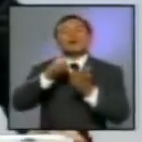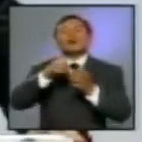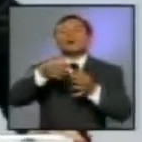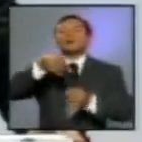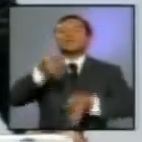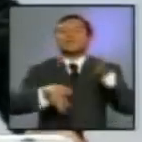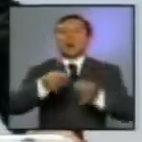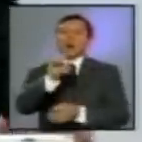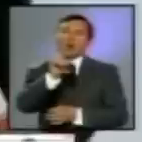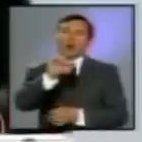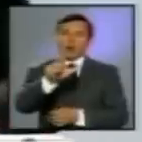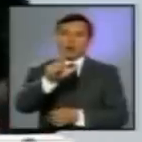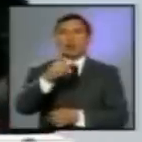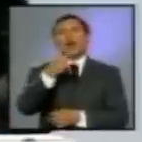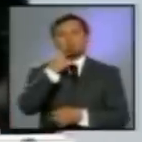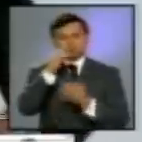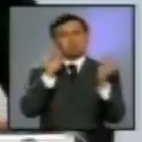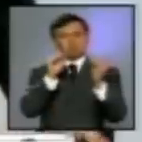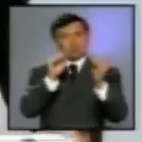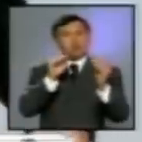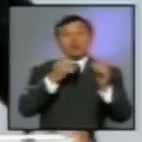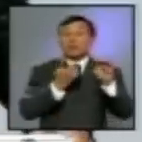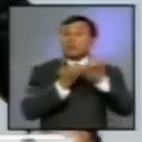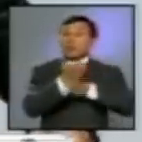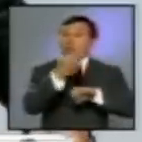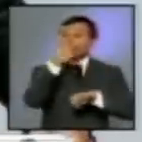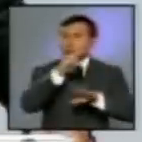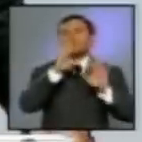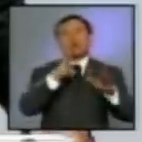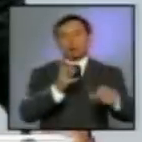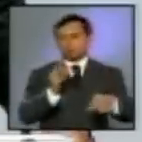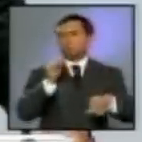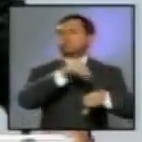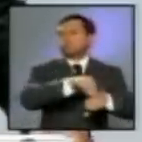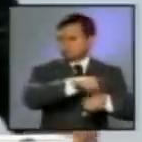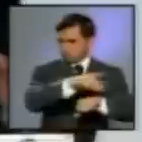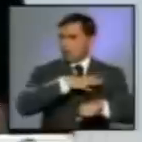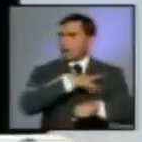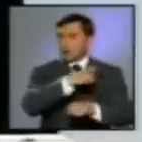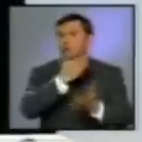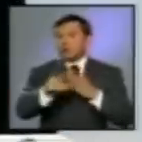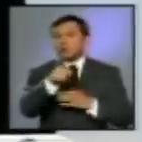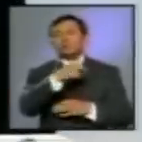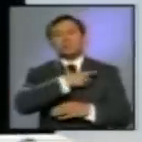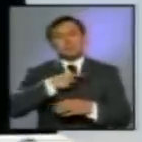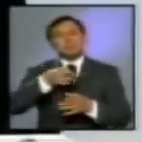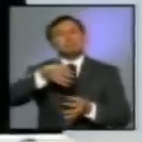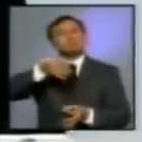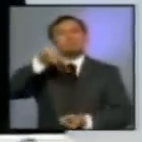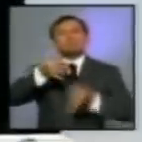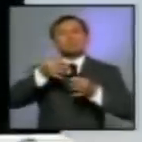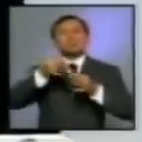el Estado de México. Es claro que la forma en que son electos los ministros de la Suprema Corte es a través de